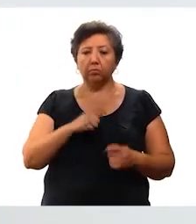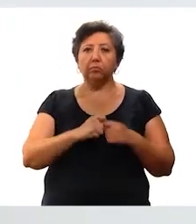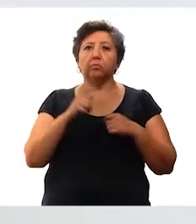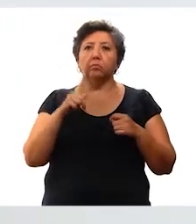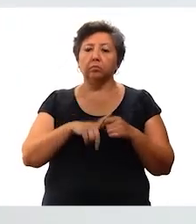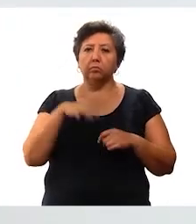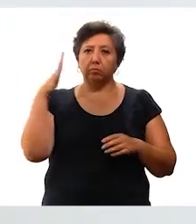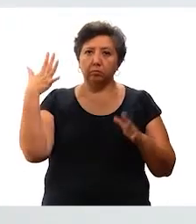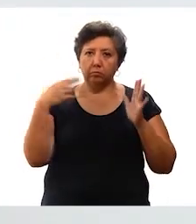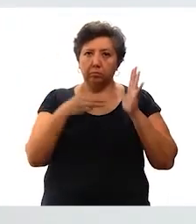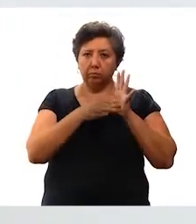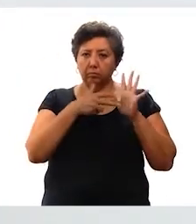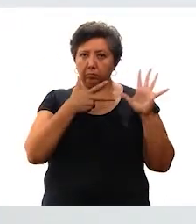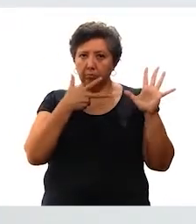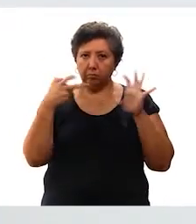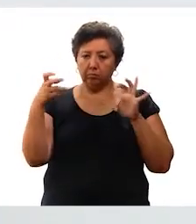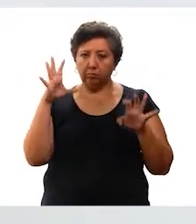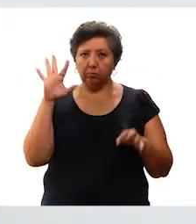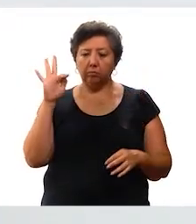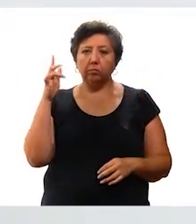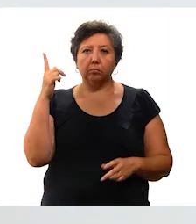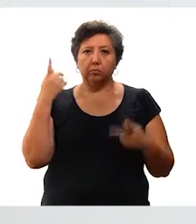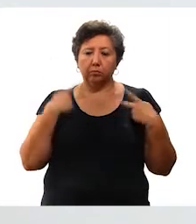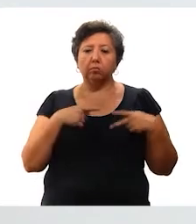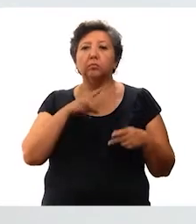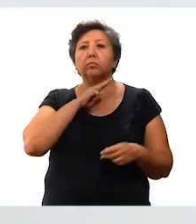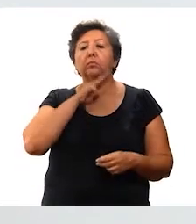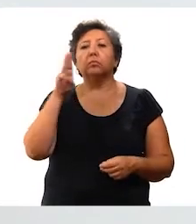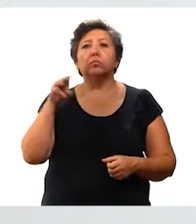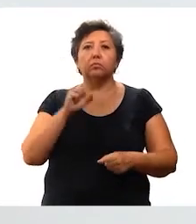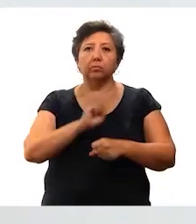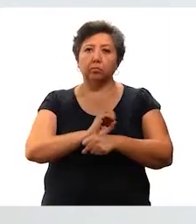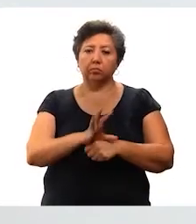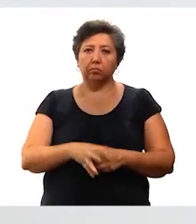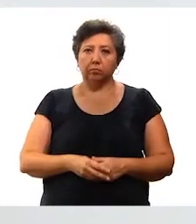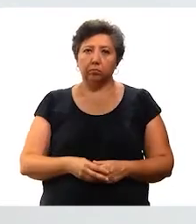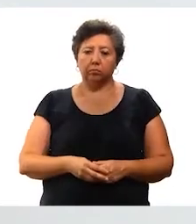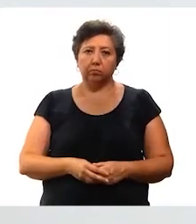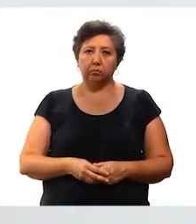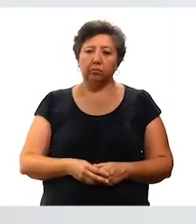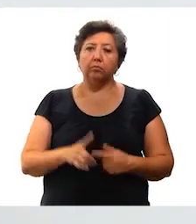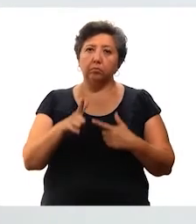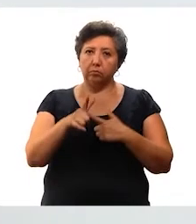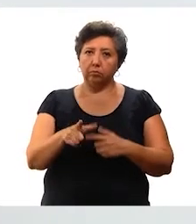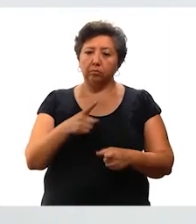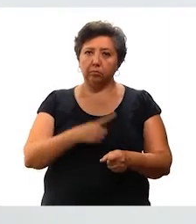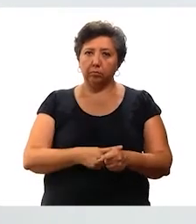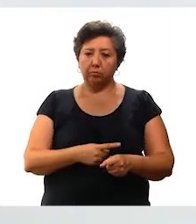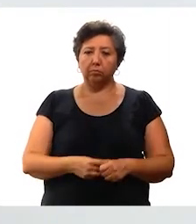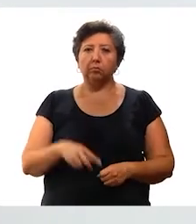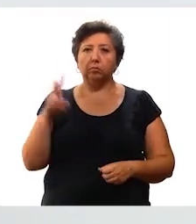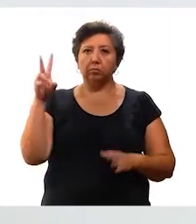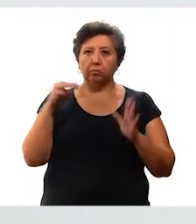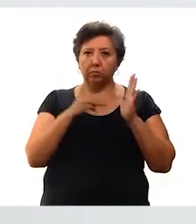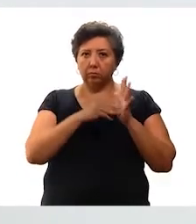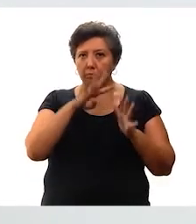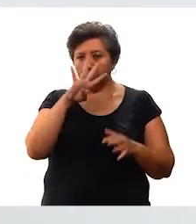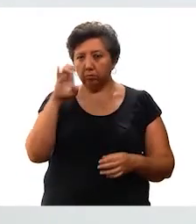En total son 5.841 las personas fallecidas a causa del coronavirus. De los casos activos,